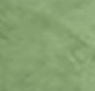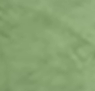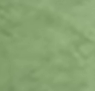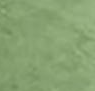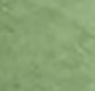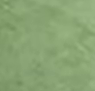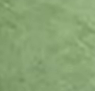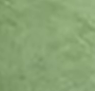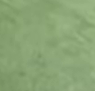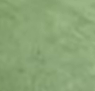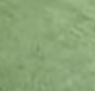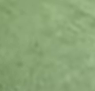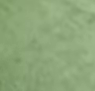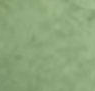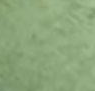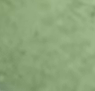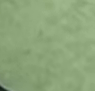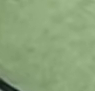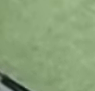atención a las lluvias.